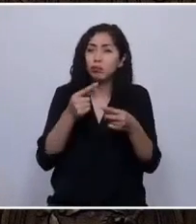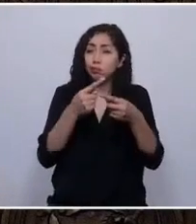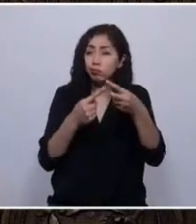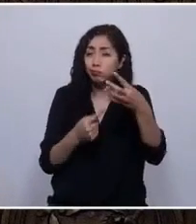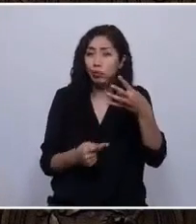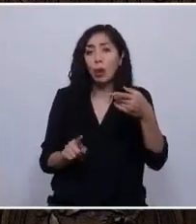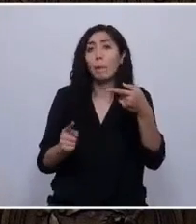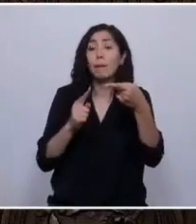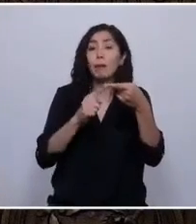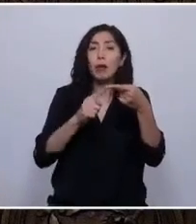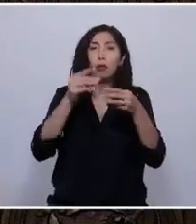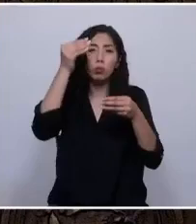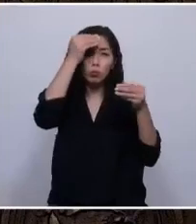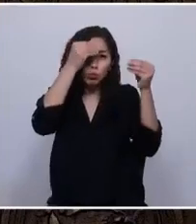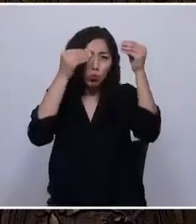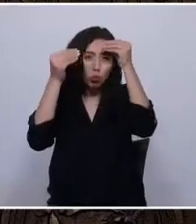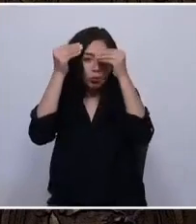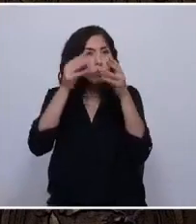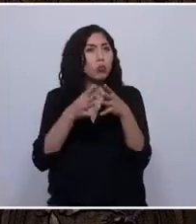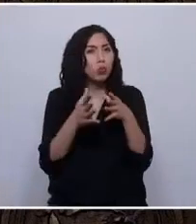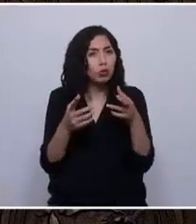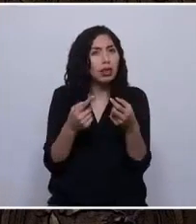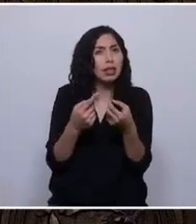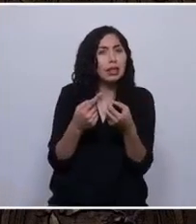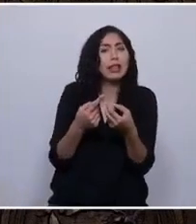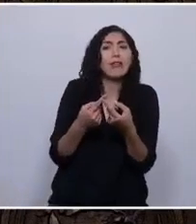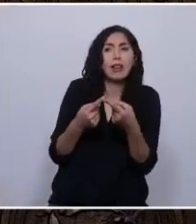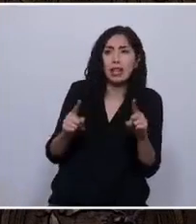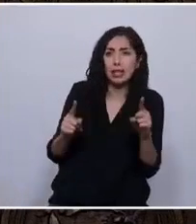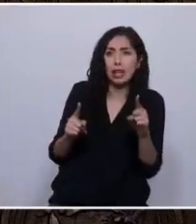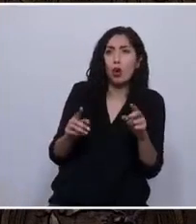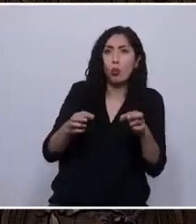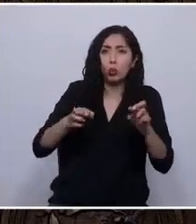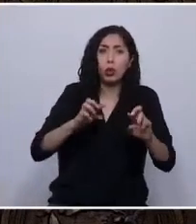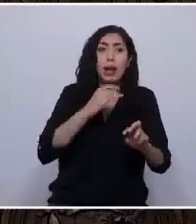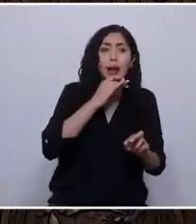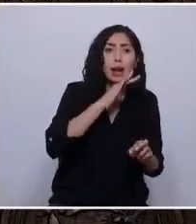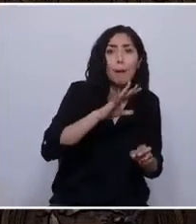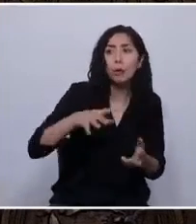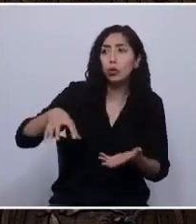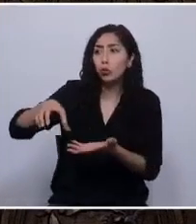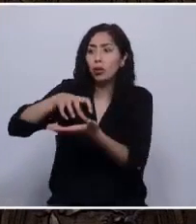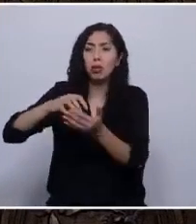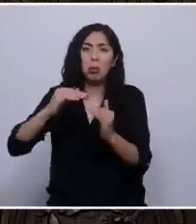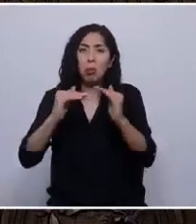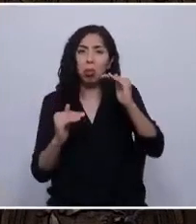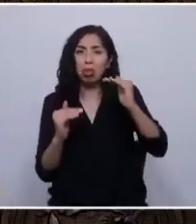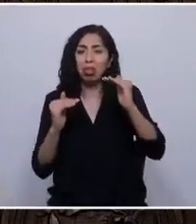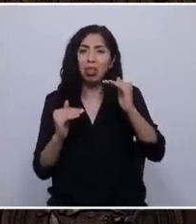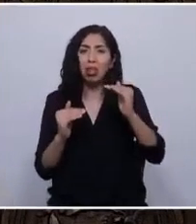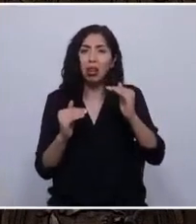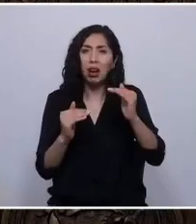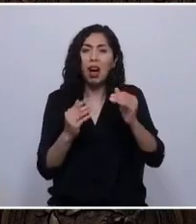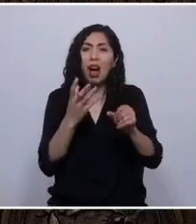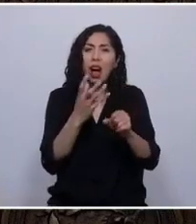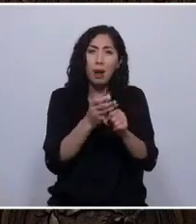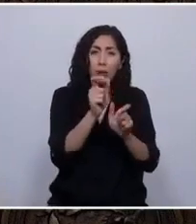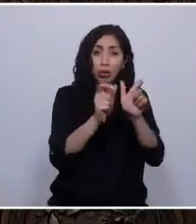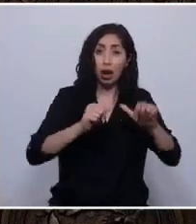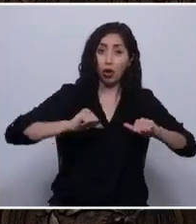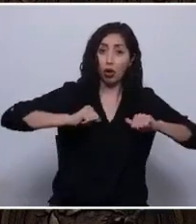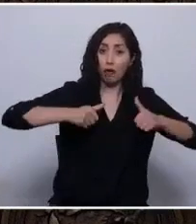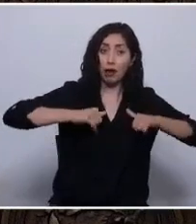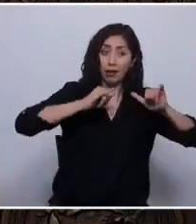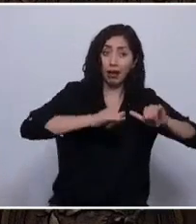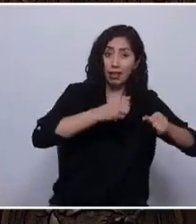porque me preocupa y mucho la diferencia de oportunidades que hay entre el campo y la ciudad. Cada vez son menos los jóvenes que se quieren quedar trabajando con la tierra y